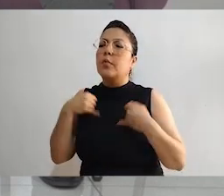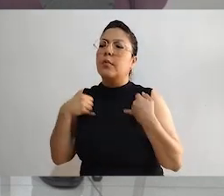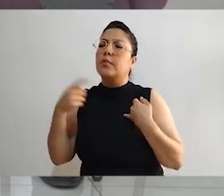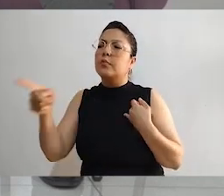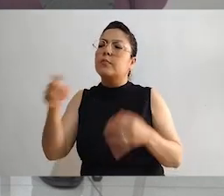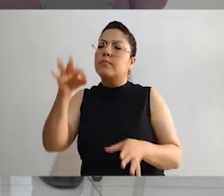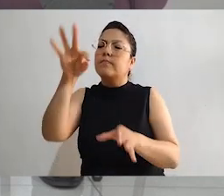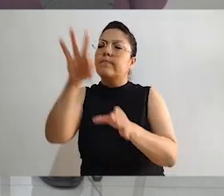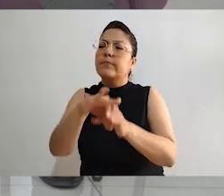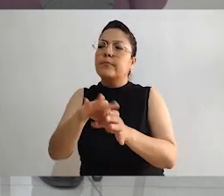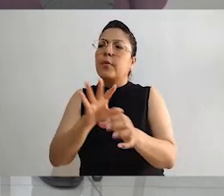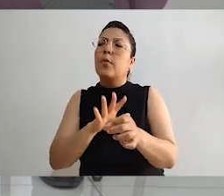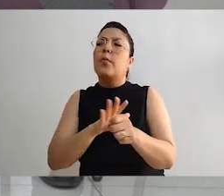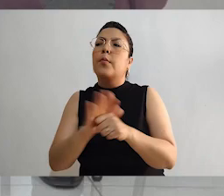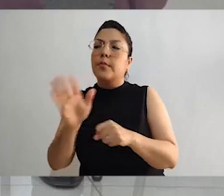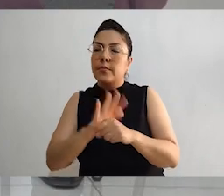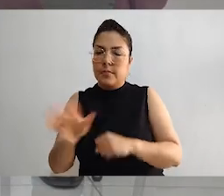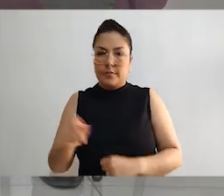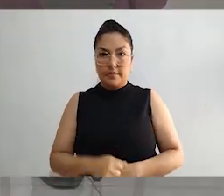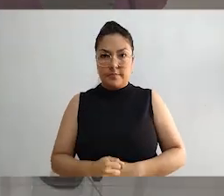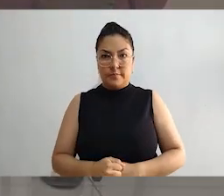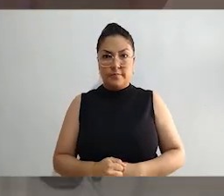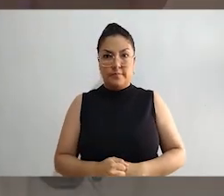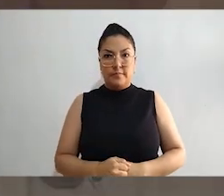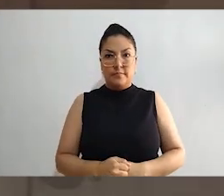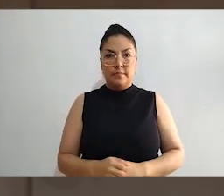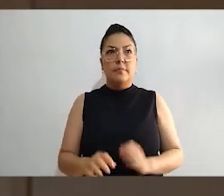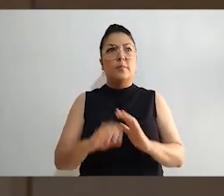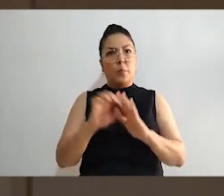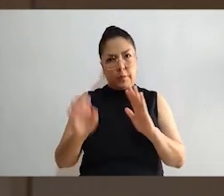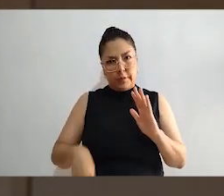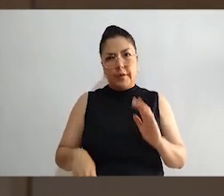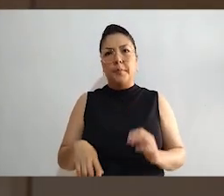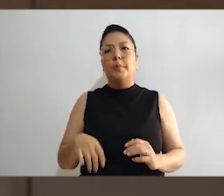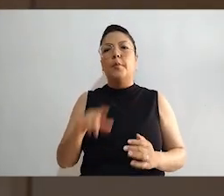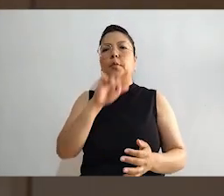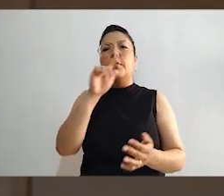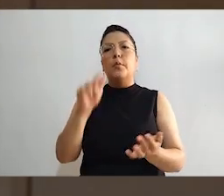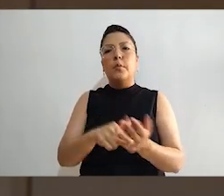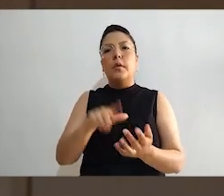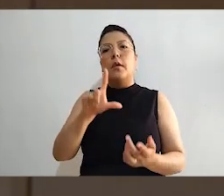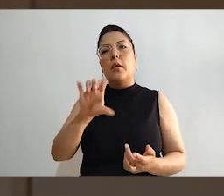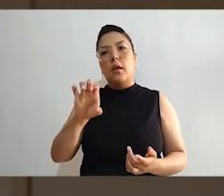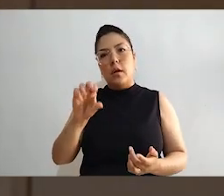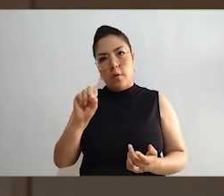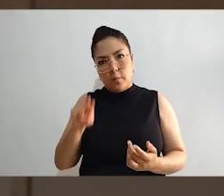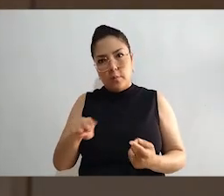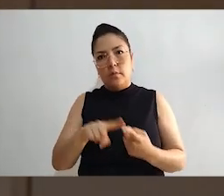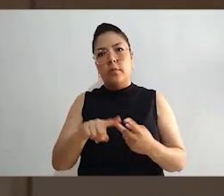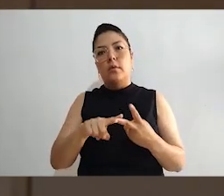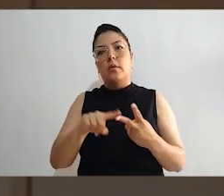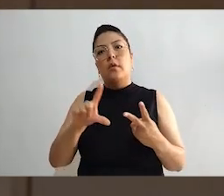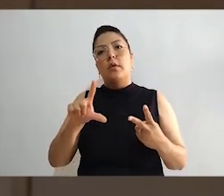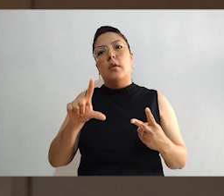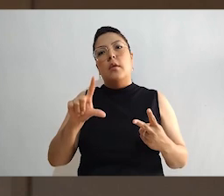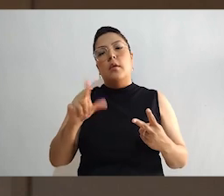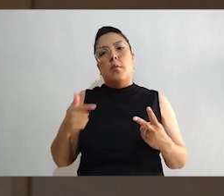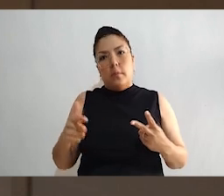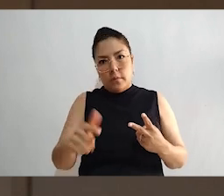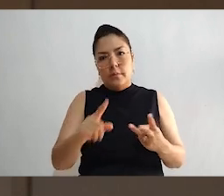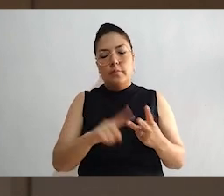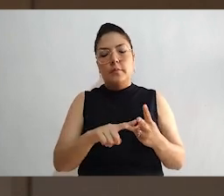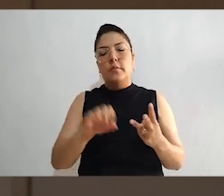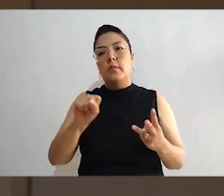Y detectamos que en los municipios industriales, el corredor industrial, estoy hablando de León, Silao, Guanajuato, Irapuato,